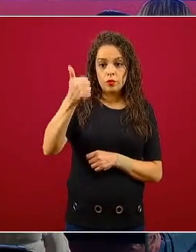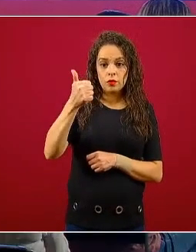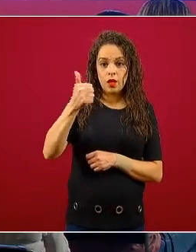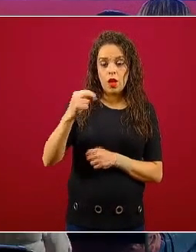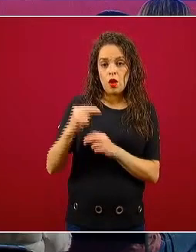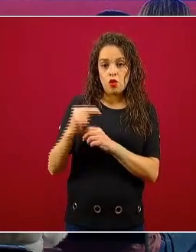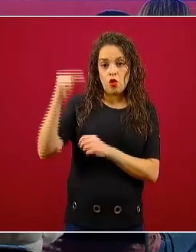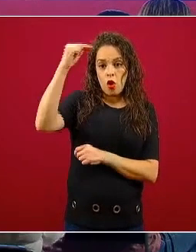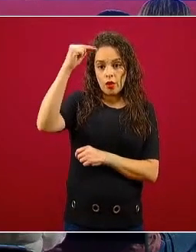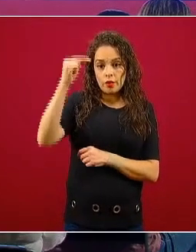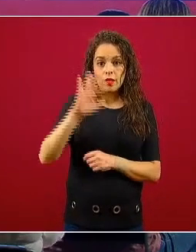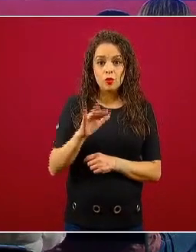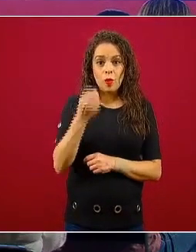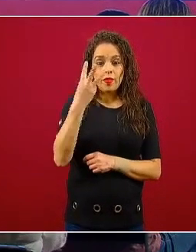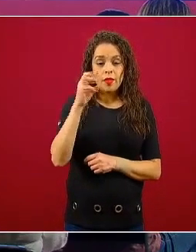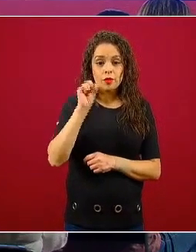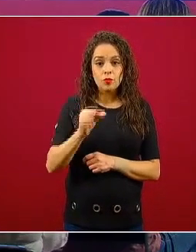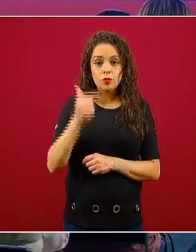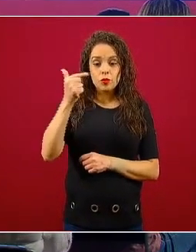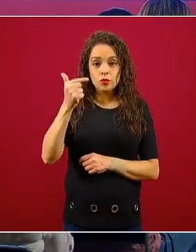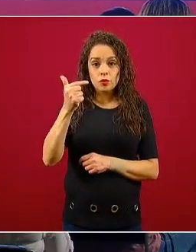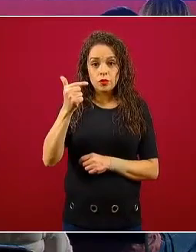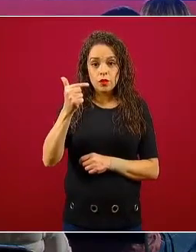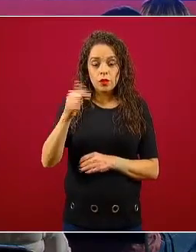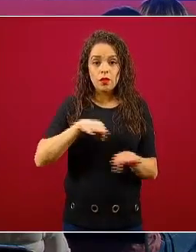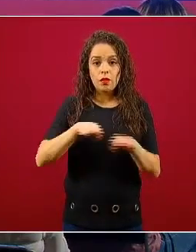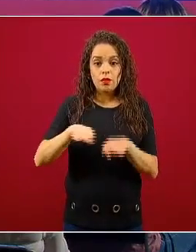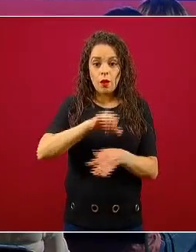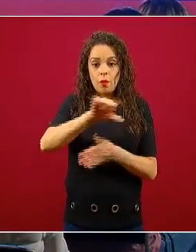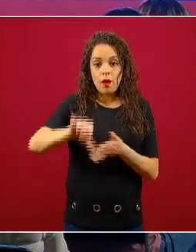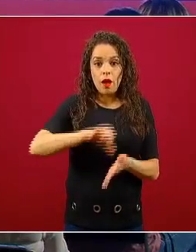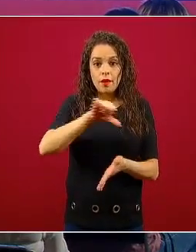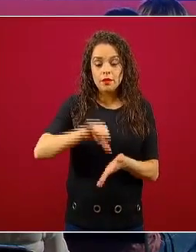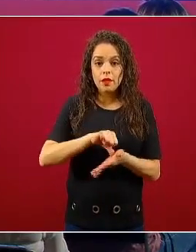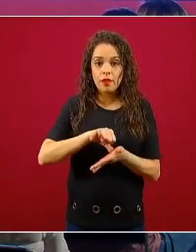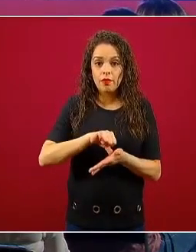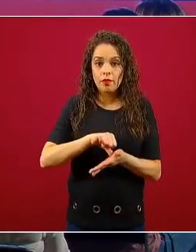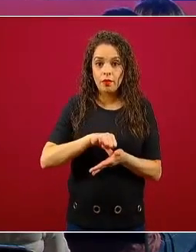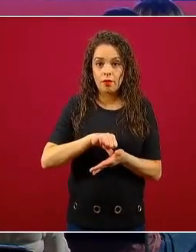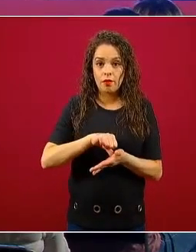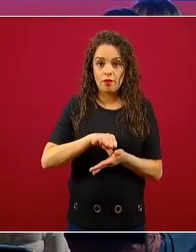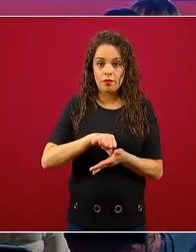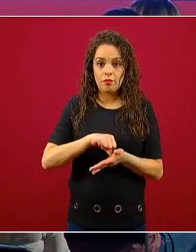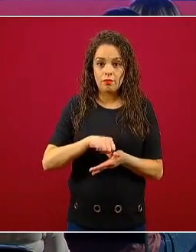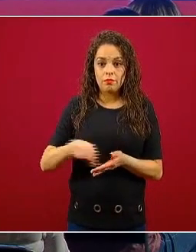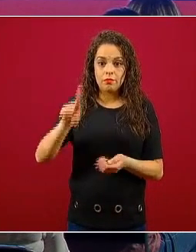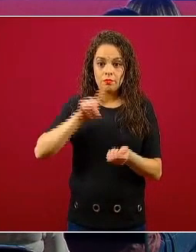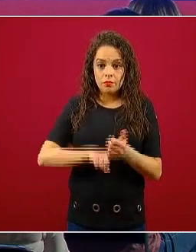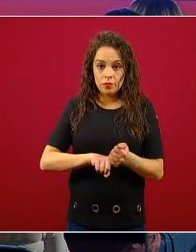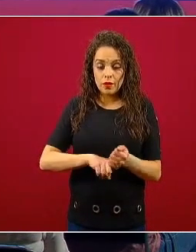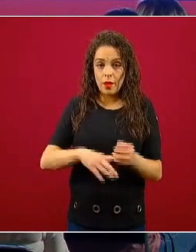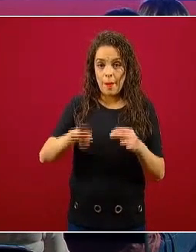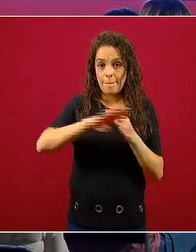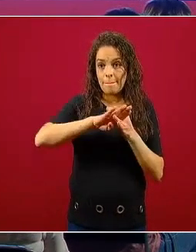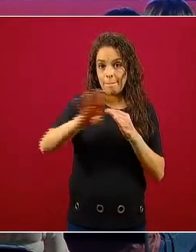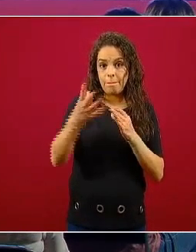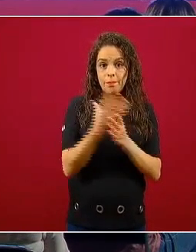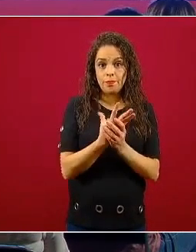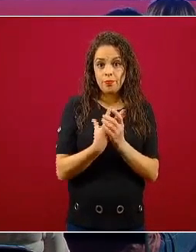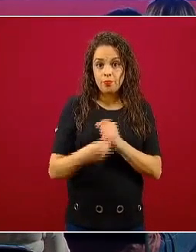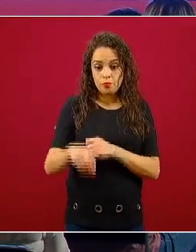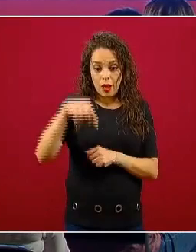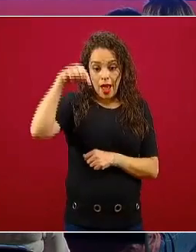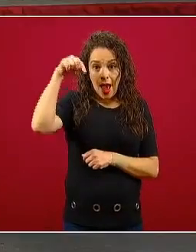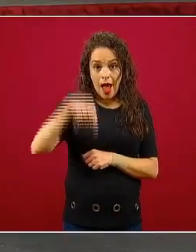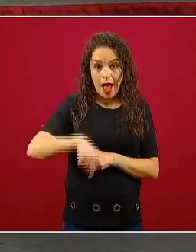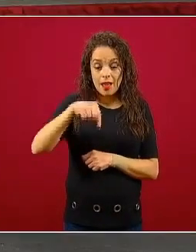región norte y el 53.7 trabaja en el centro del país. Es decir, se trata de una migración interna y